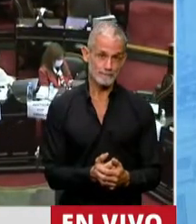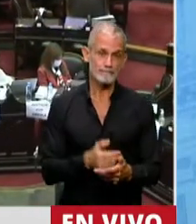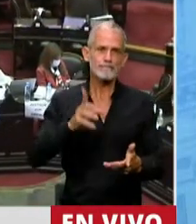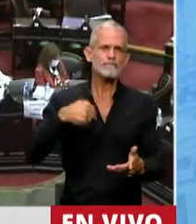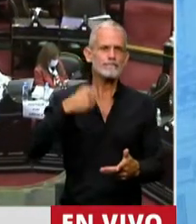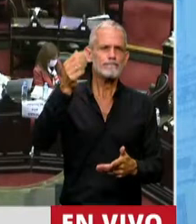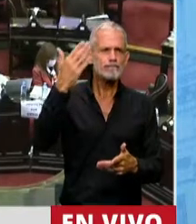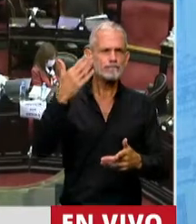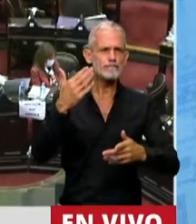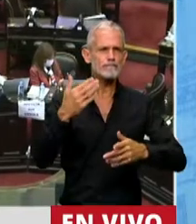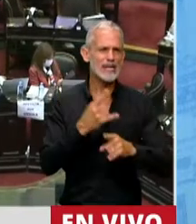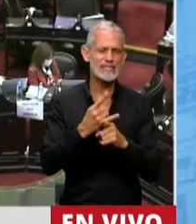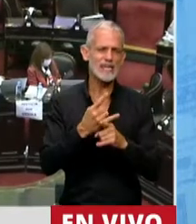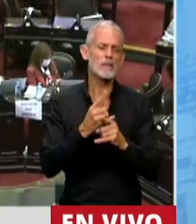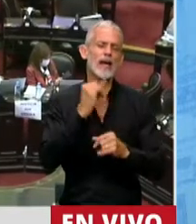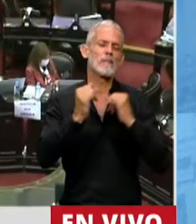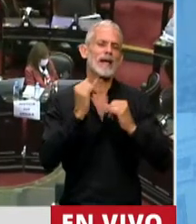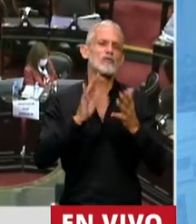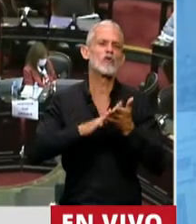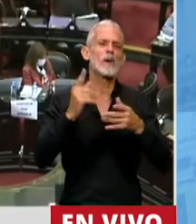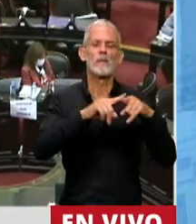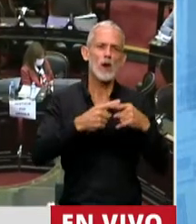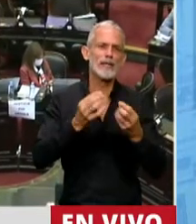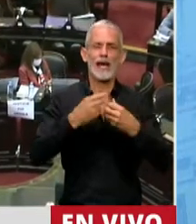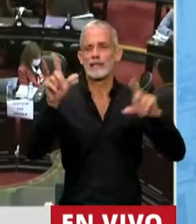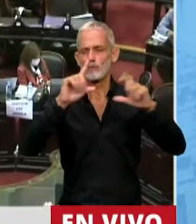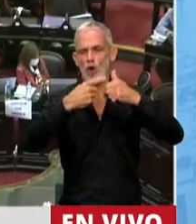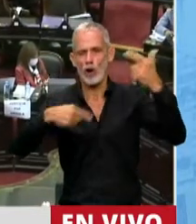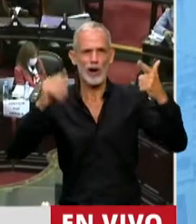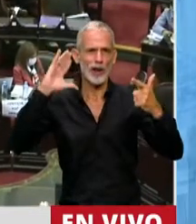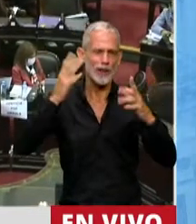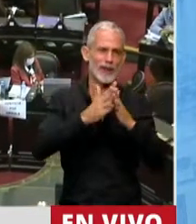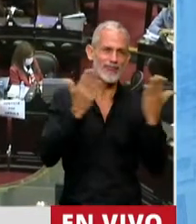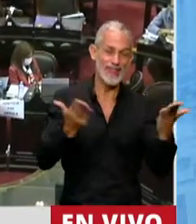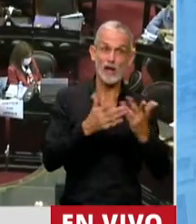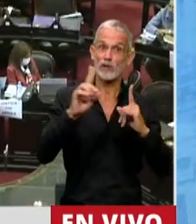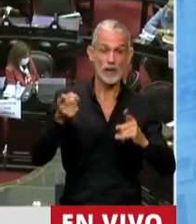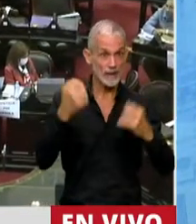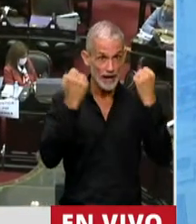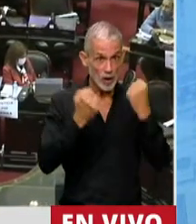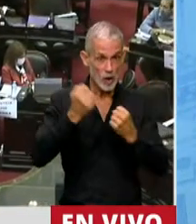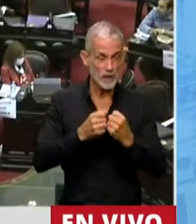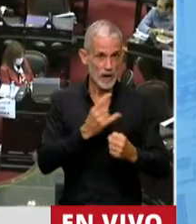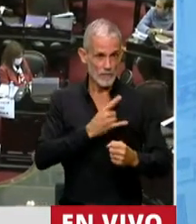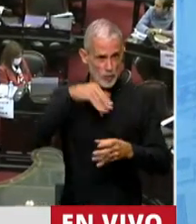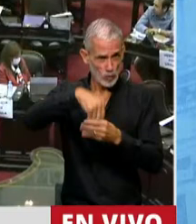diría yo que es el discurso dominante en la discusión política, en los medios de comunicación, incluso en los debates económicos